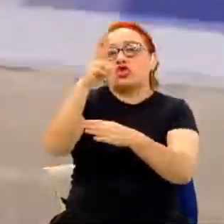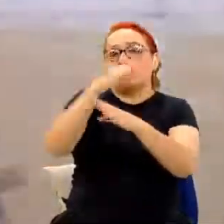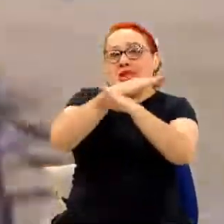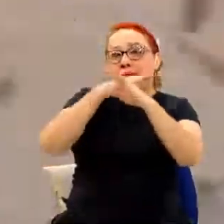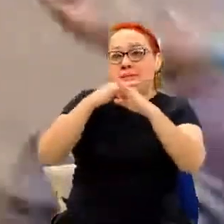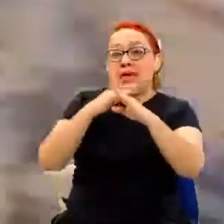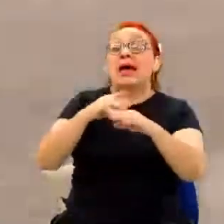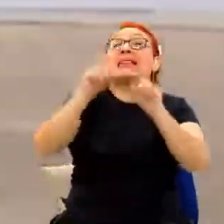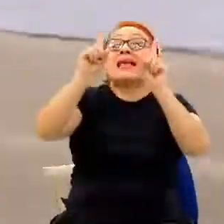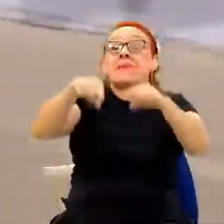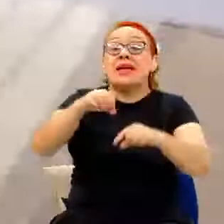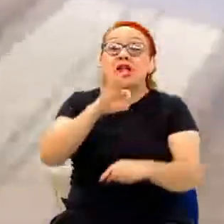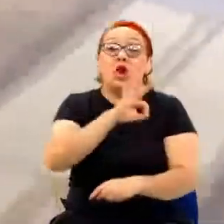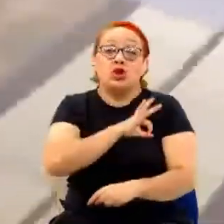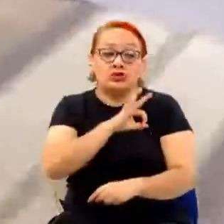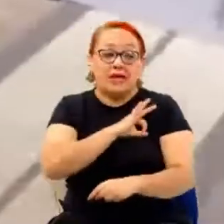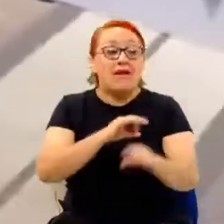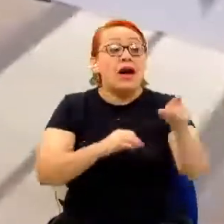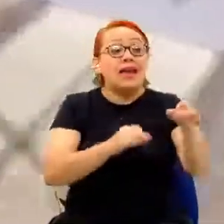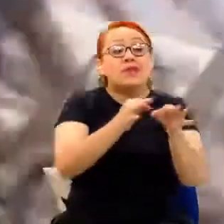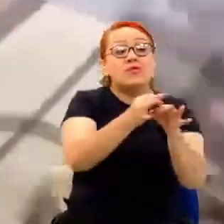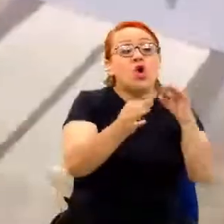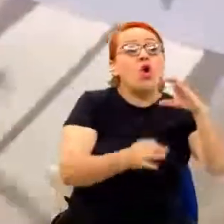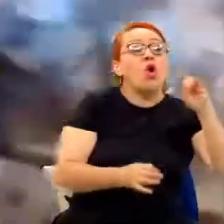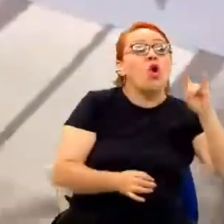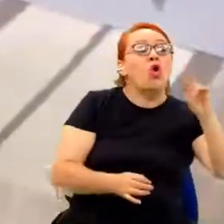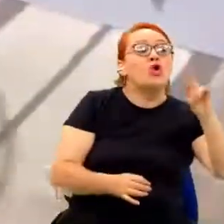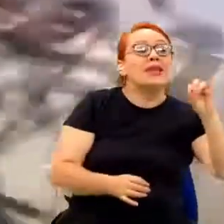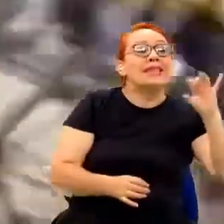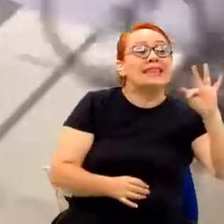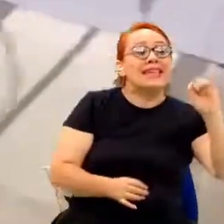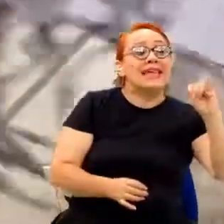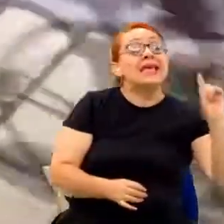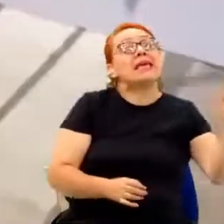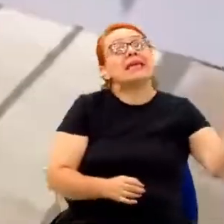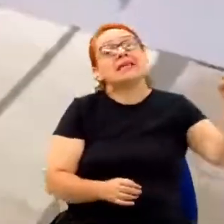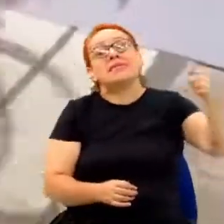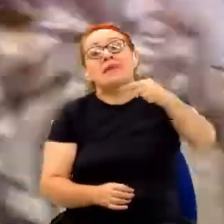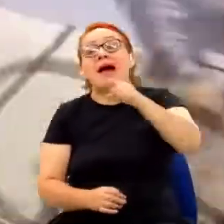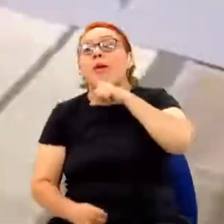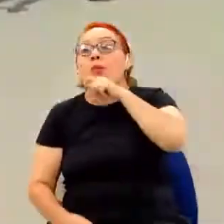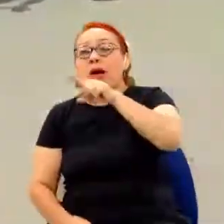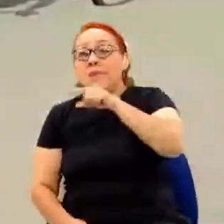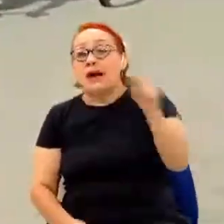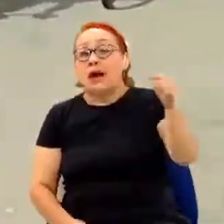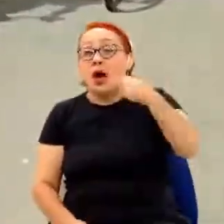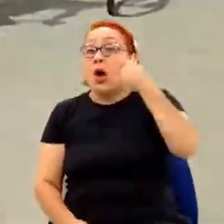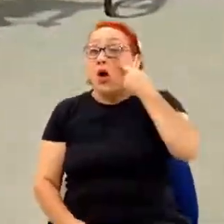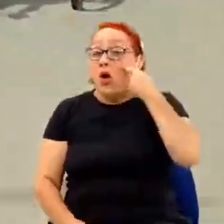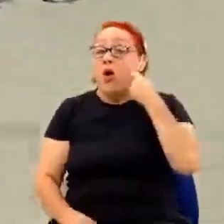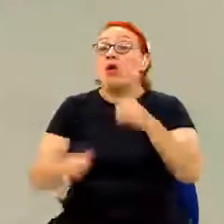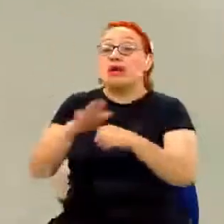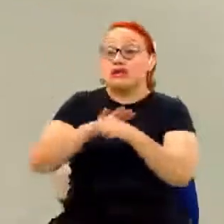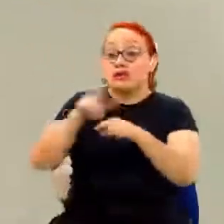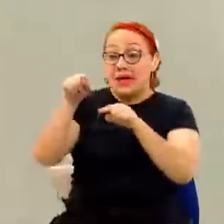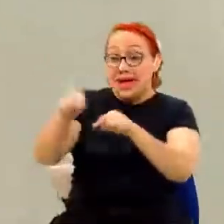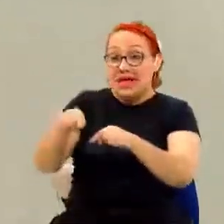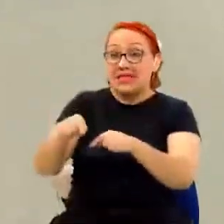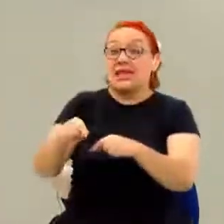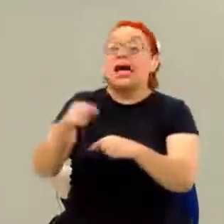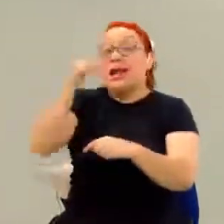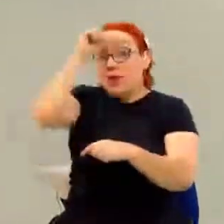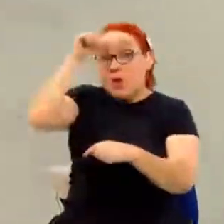Lo mismo el sábado, porque saldrá de Curití hacia la capital santandereana. Bucaramanga y su área metropolitana, la ciudad bonita, recibirá